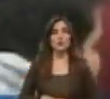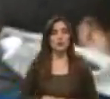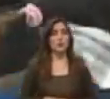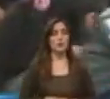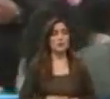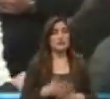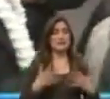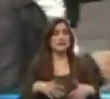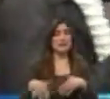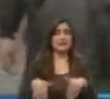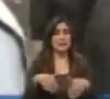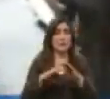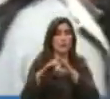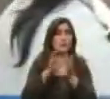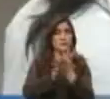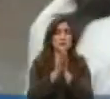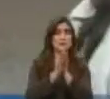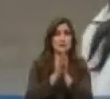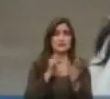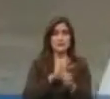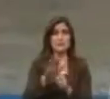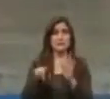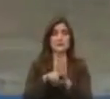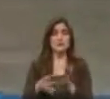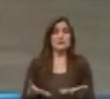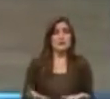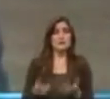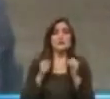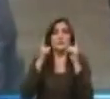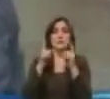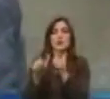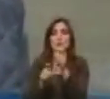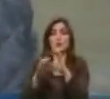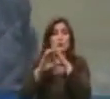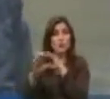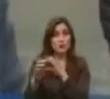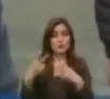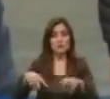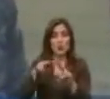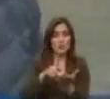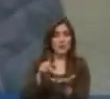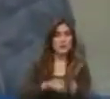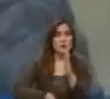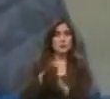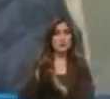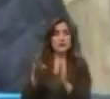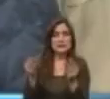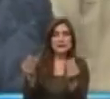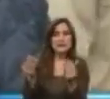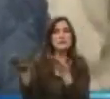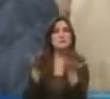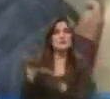Sí, la verdad que sí, nos tomó por sorpresa y si los señores buceros quieren subir el pasaje, que por favor hagan de mejorar el